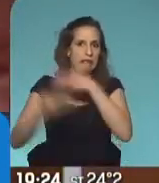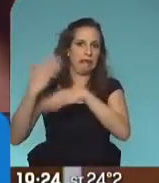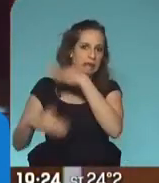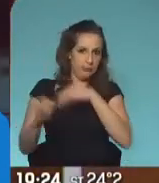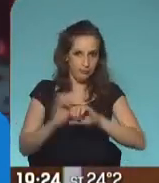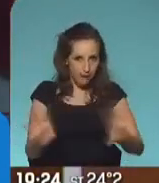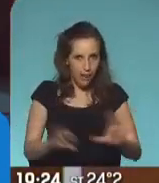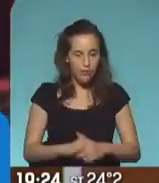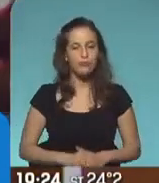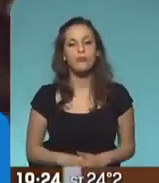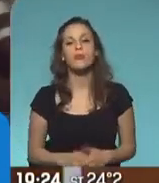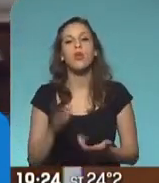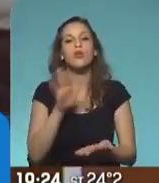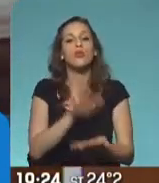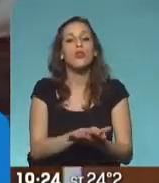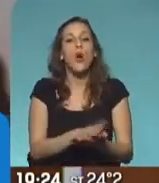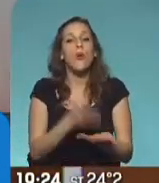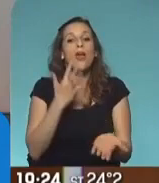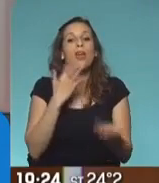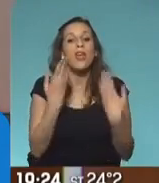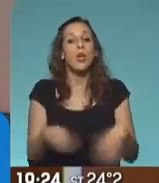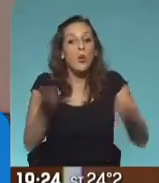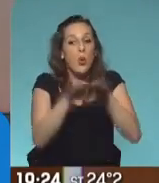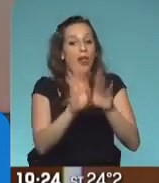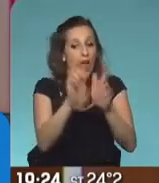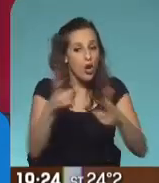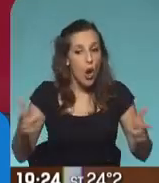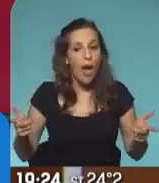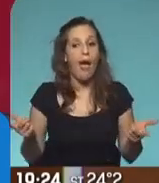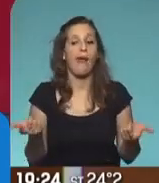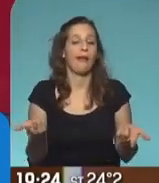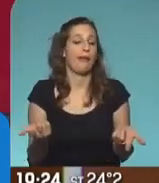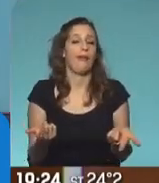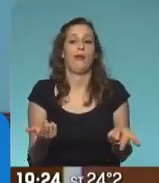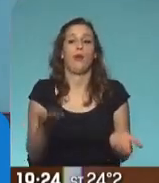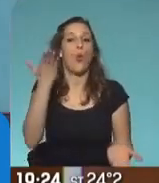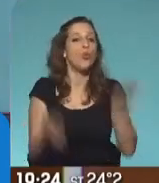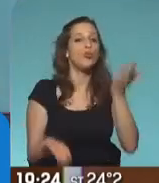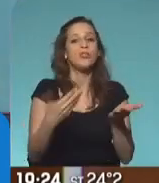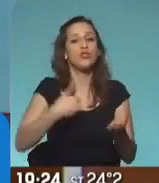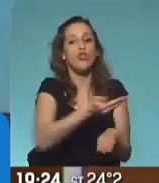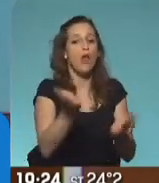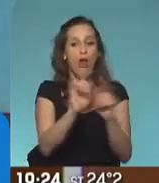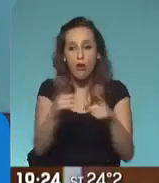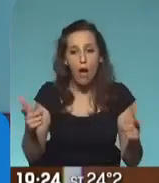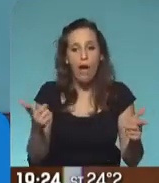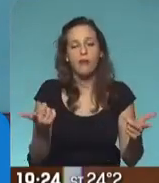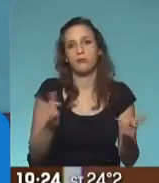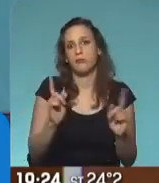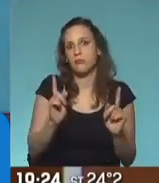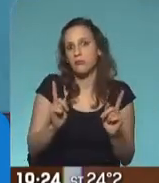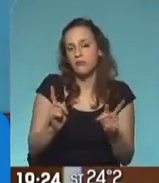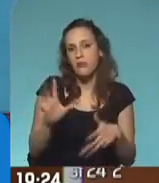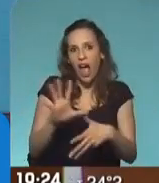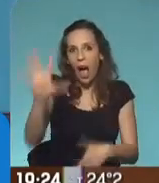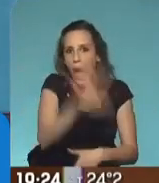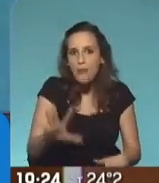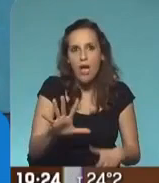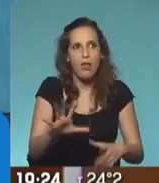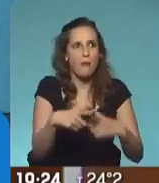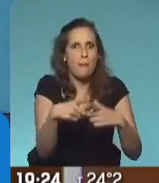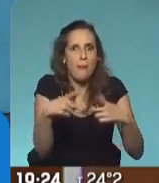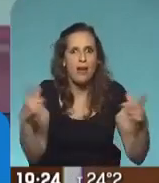la injusticia social y la pobreza también crecen en Europa, no solo en América Latina. Los gobiernos neoliberales, los